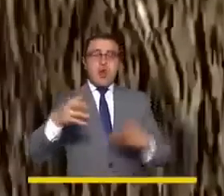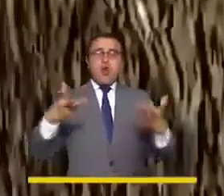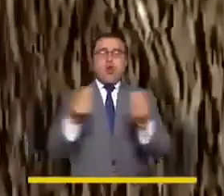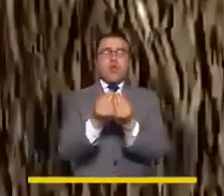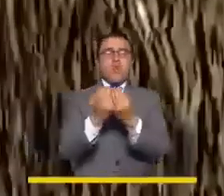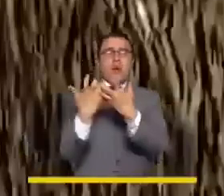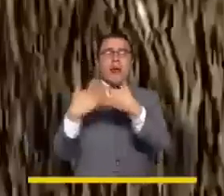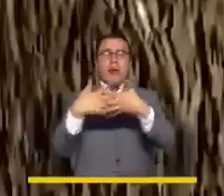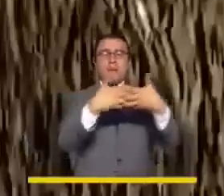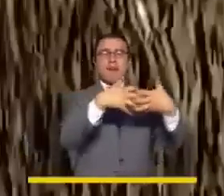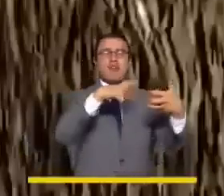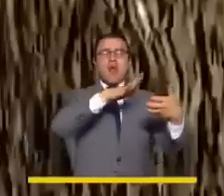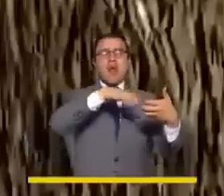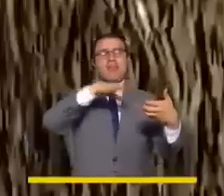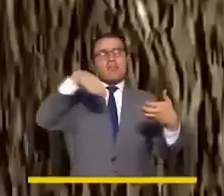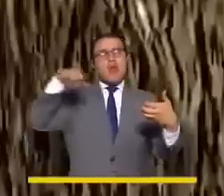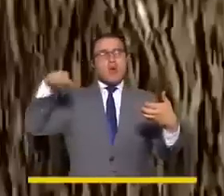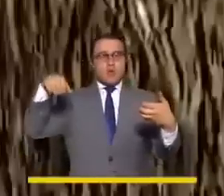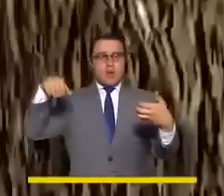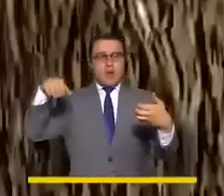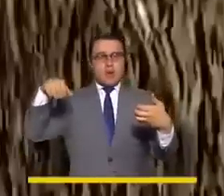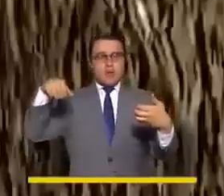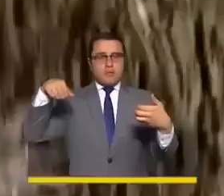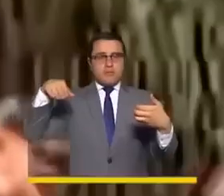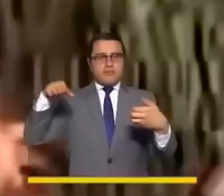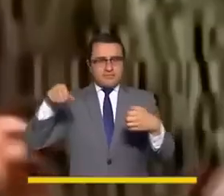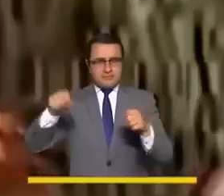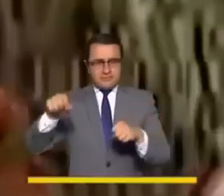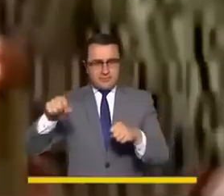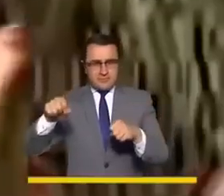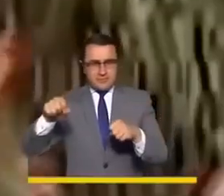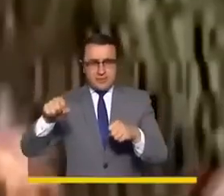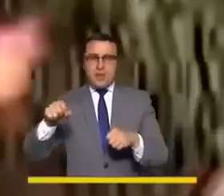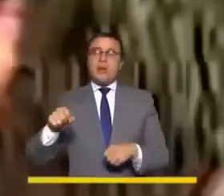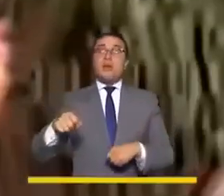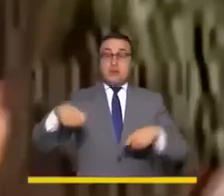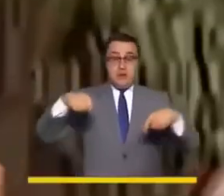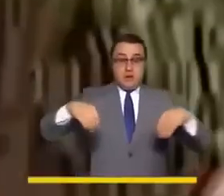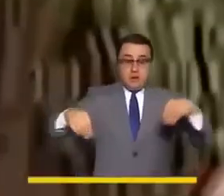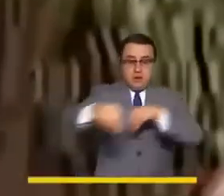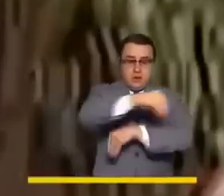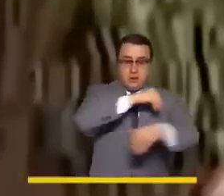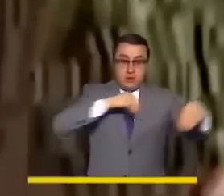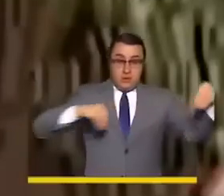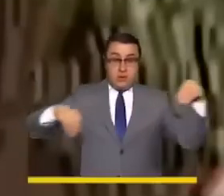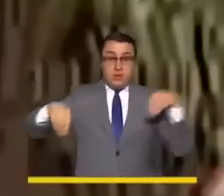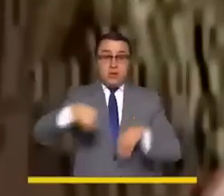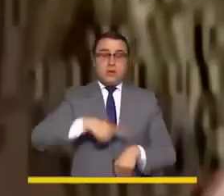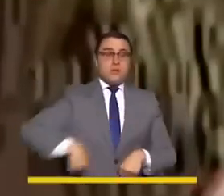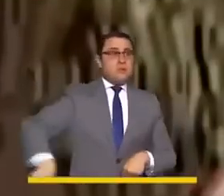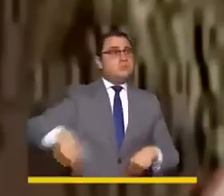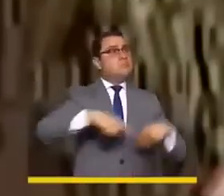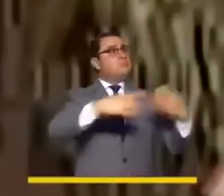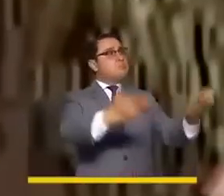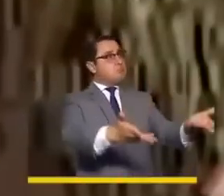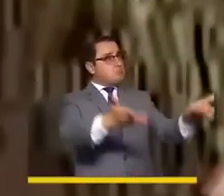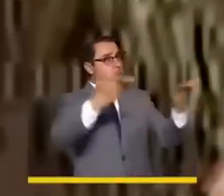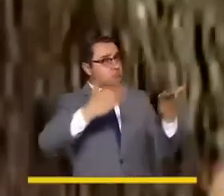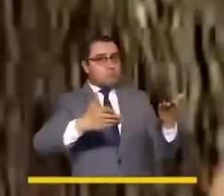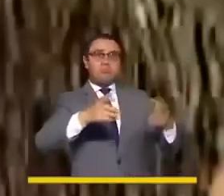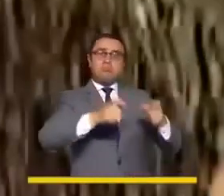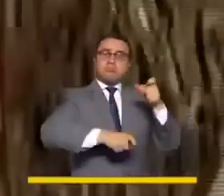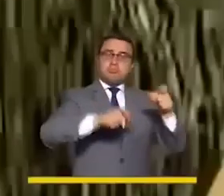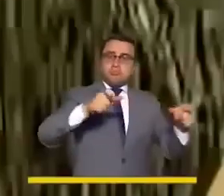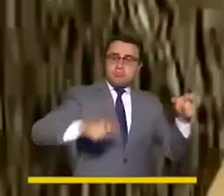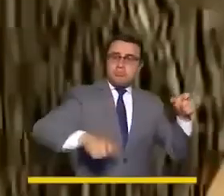antioqueño. Estas tierras que reciben muy bien al ciudadano, a la